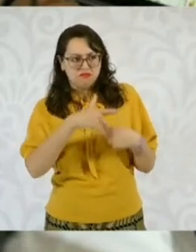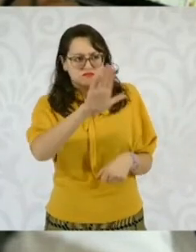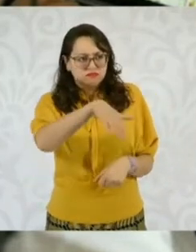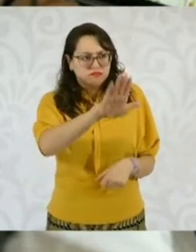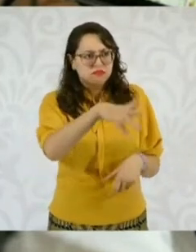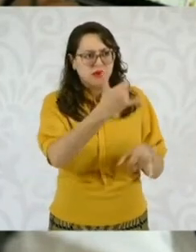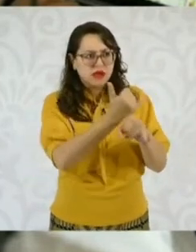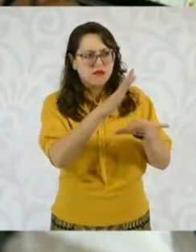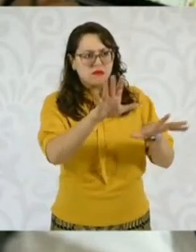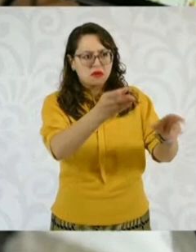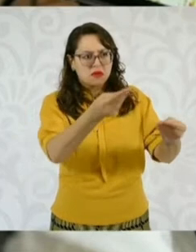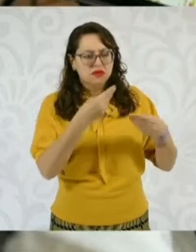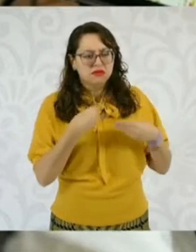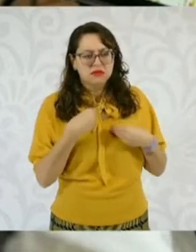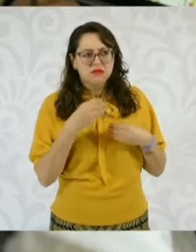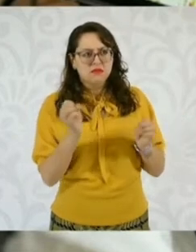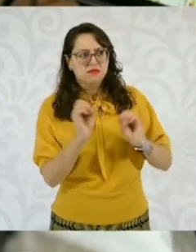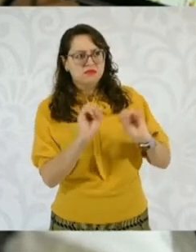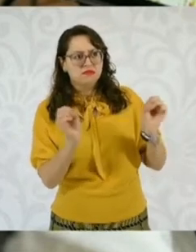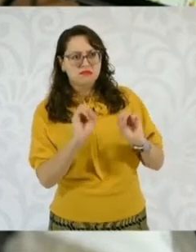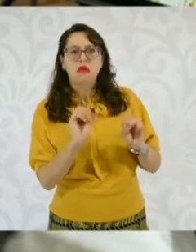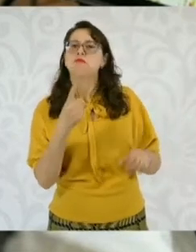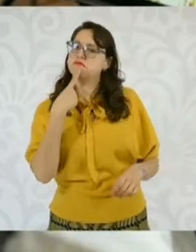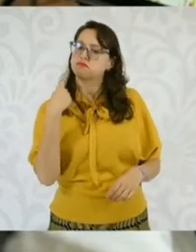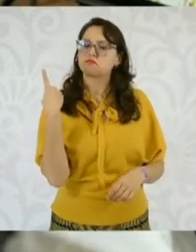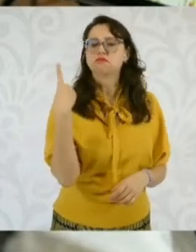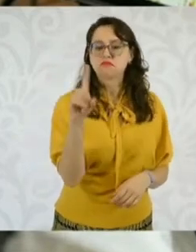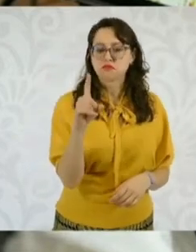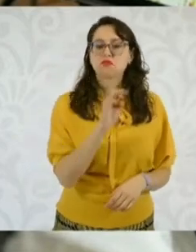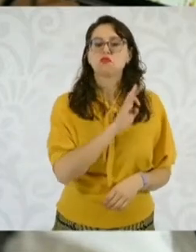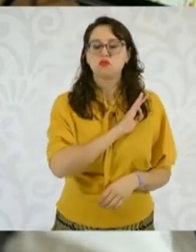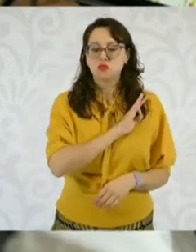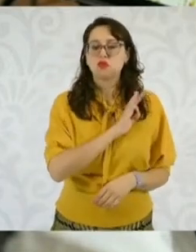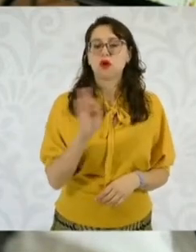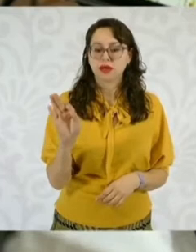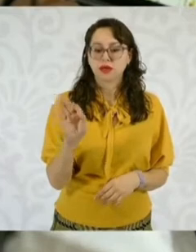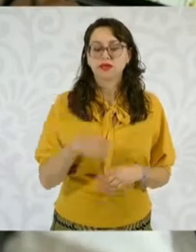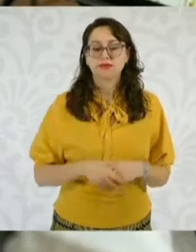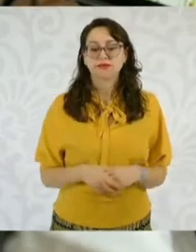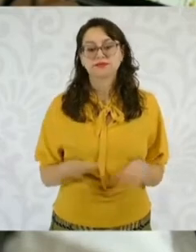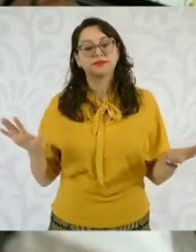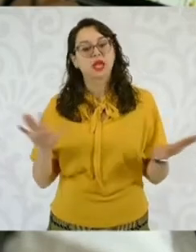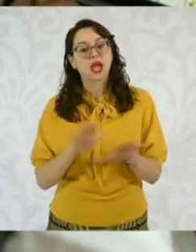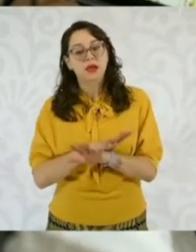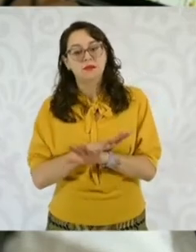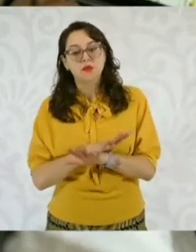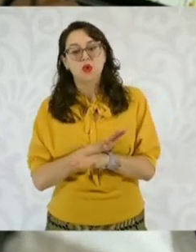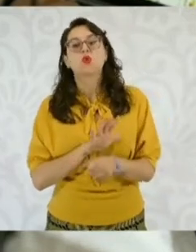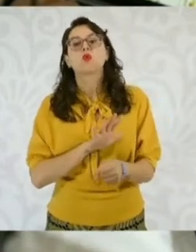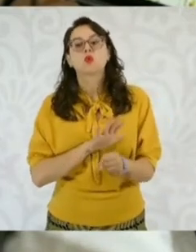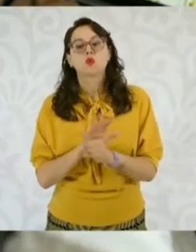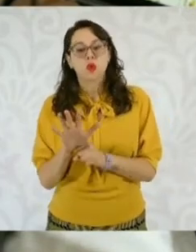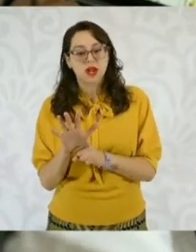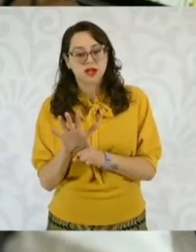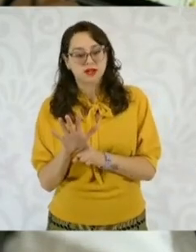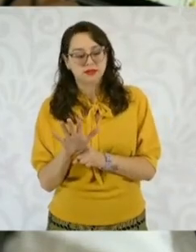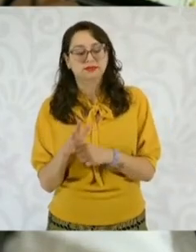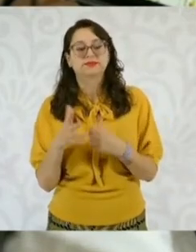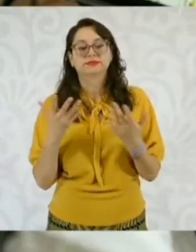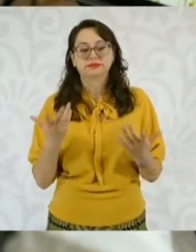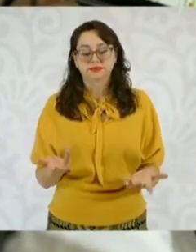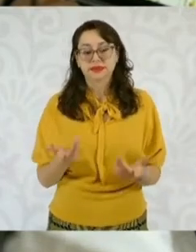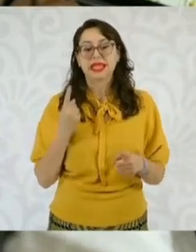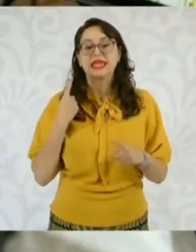solicitada no sea proporcionada para que pueda ejercer su derecho ciudadano. ¿Y qué es lo que cambia? Lo que cambia básicamente son